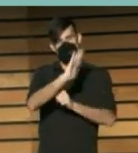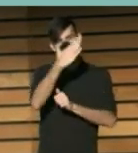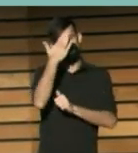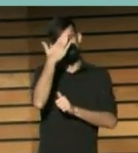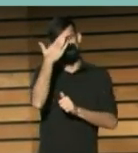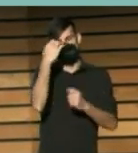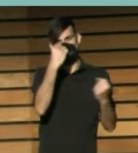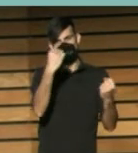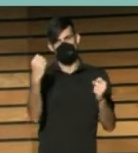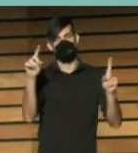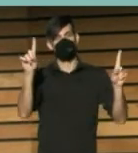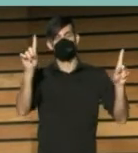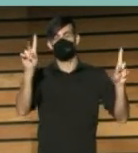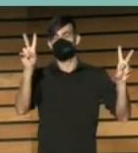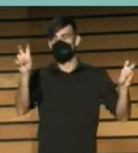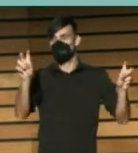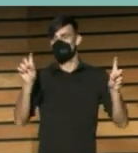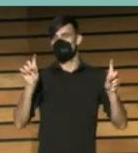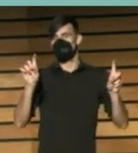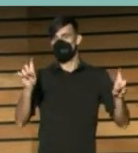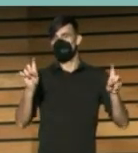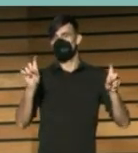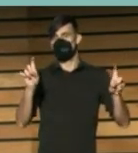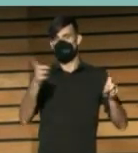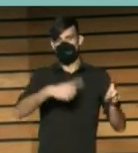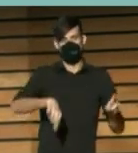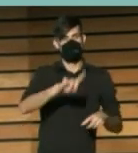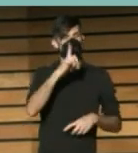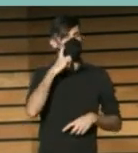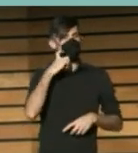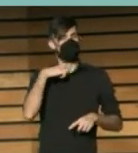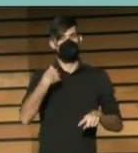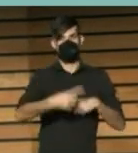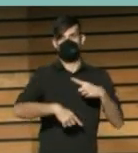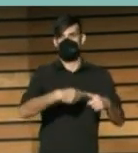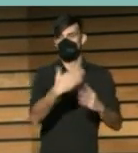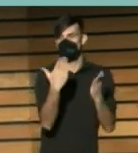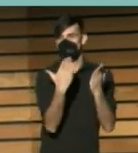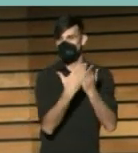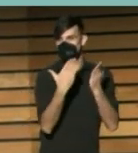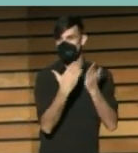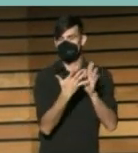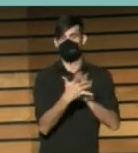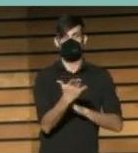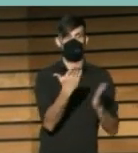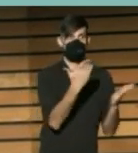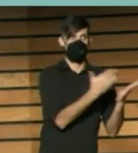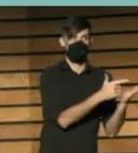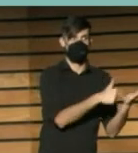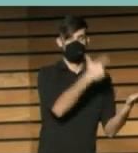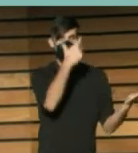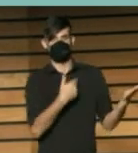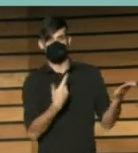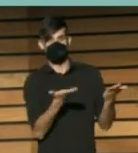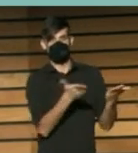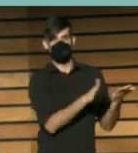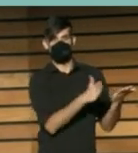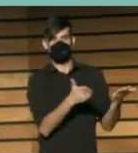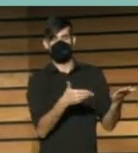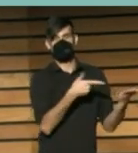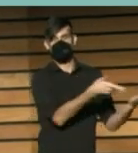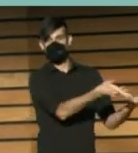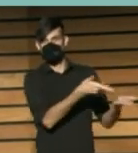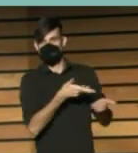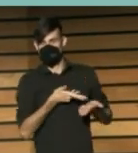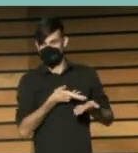ese fomento del hábito lector, en esa mediación por la lectura. Hace